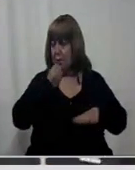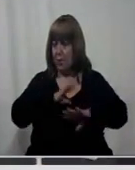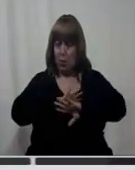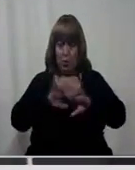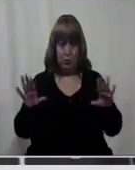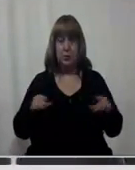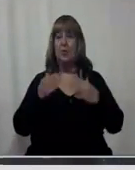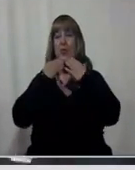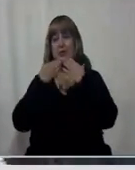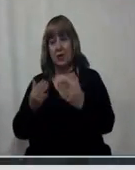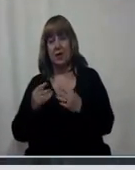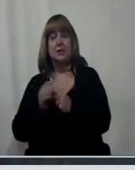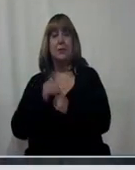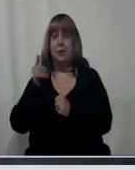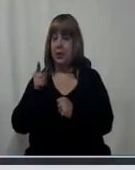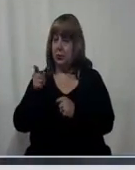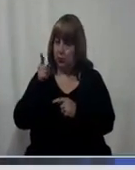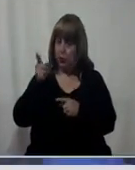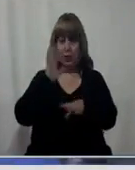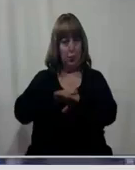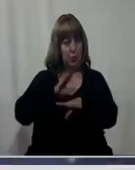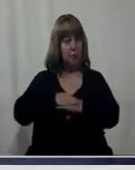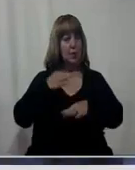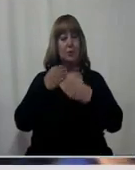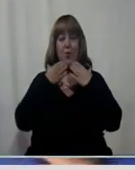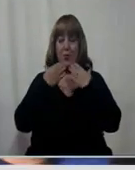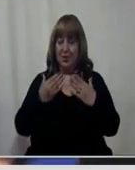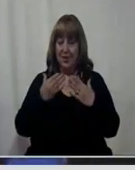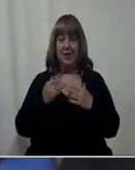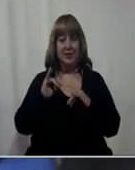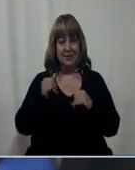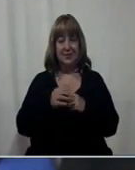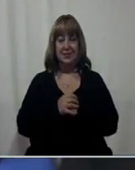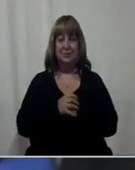ciudadanía. Así es el trabajo diario. Muchas gracias.